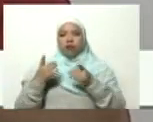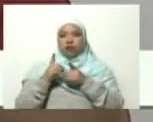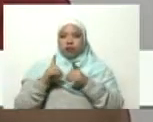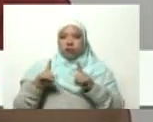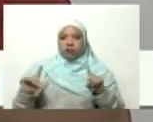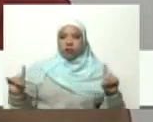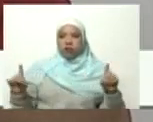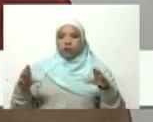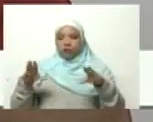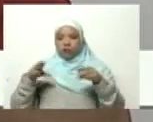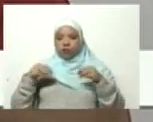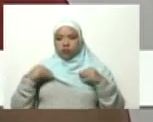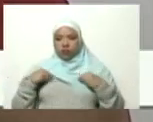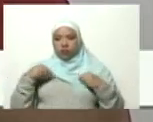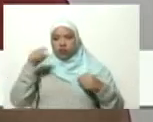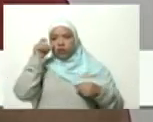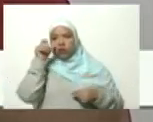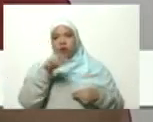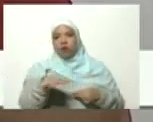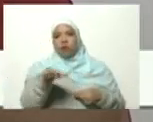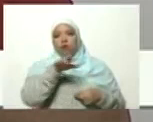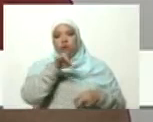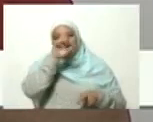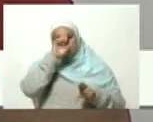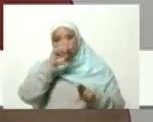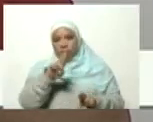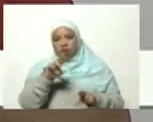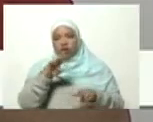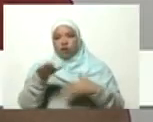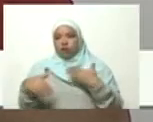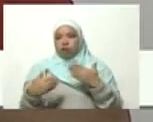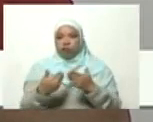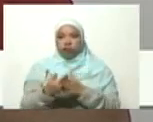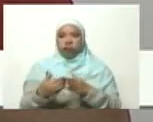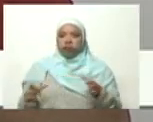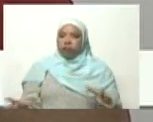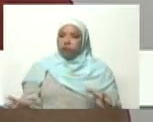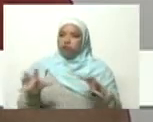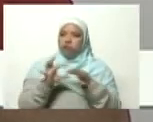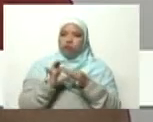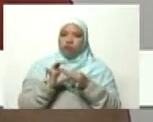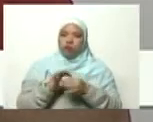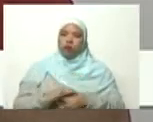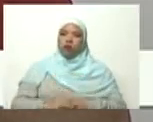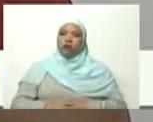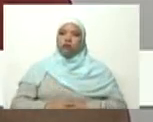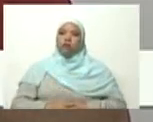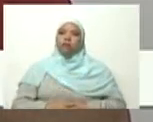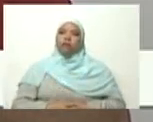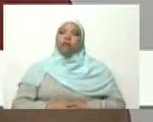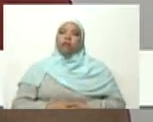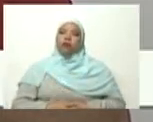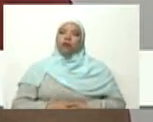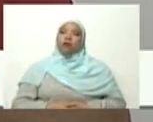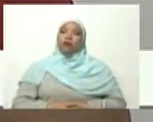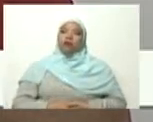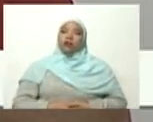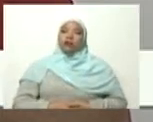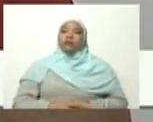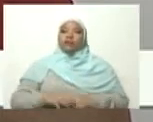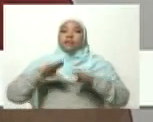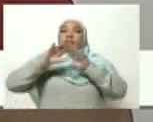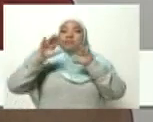el reconocimiento entre los pueblos, por el respeto mutuo, por tratar de salvar al